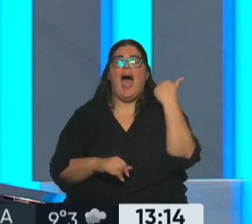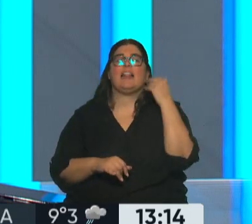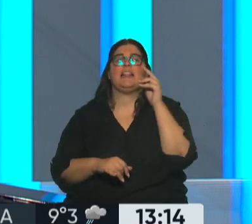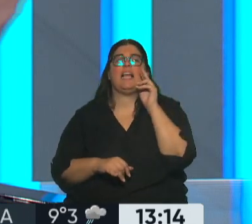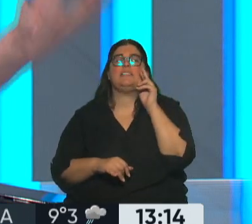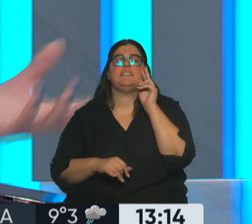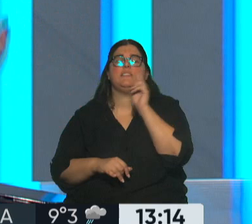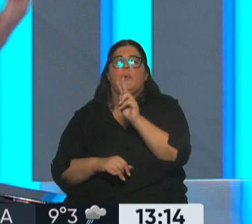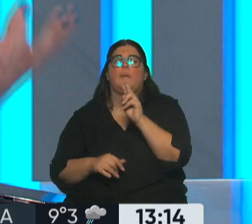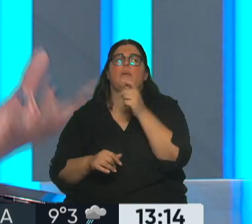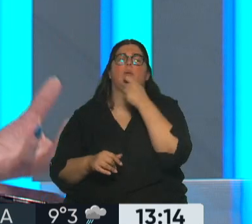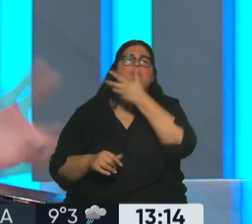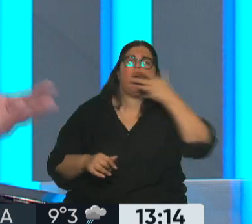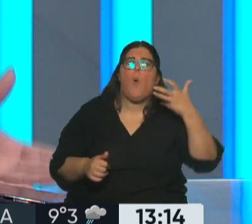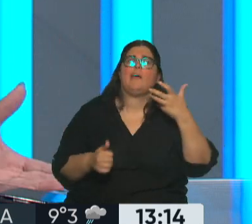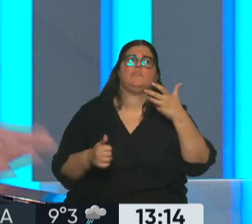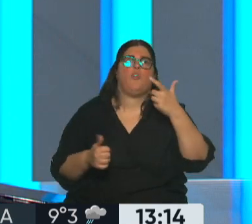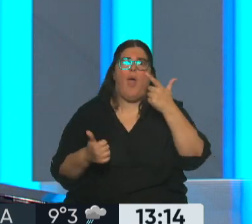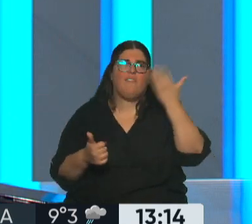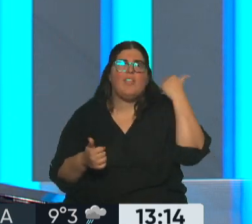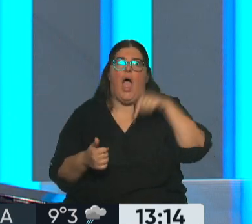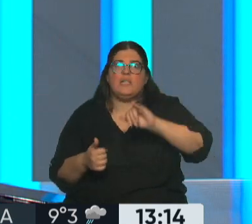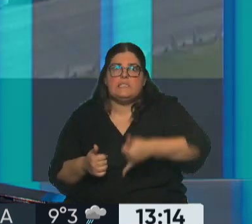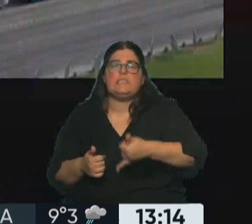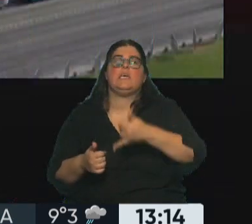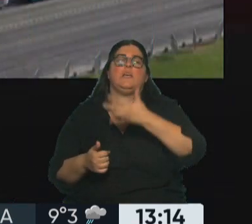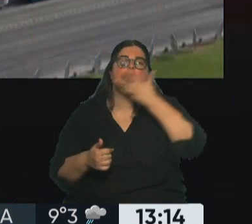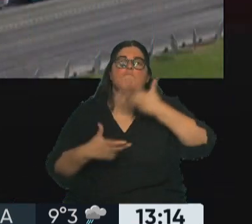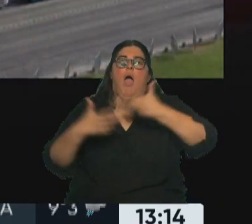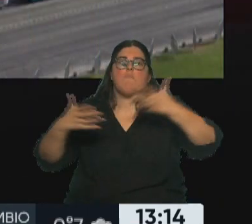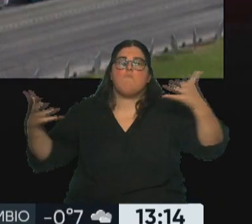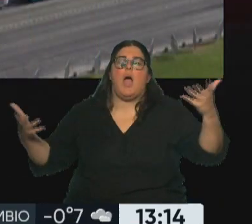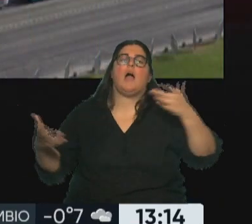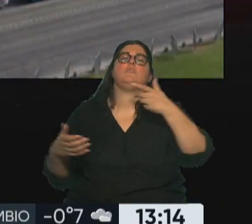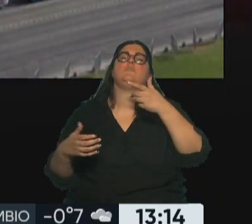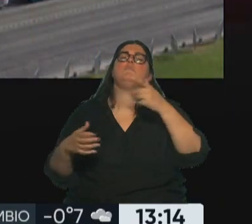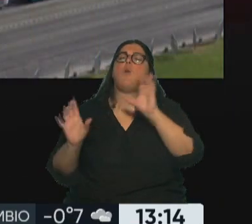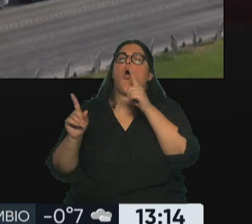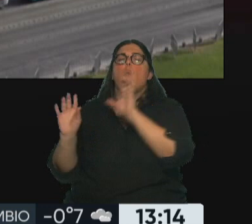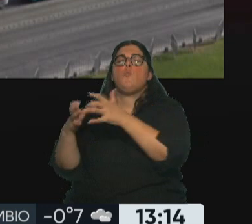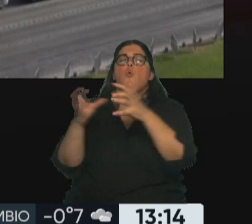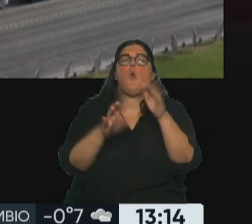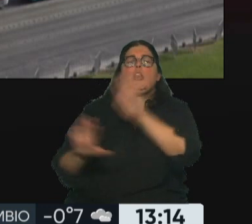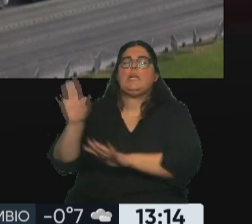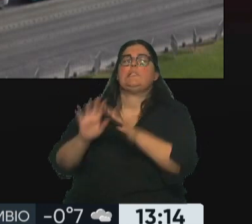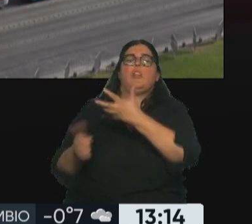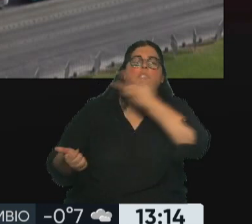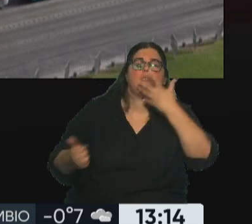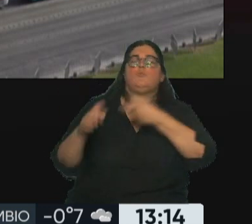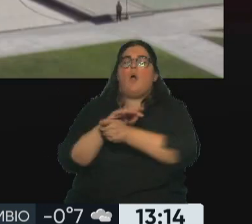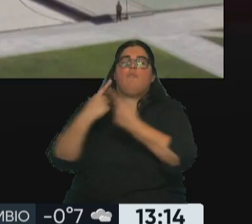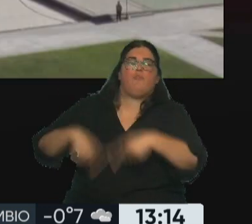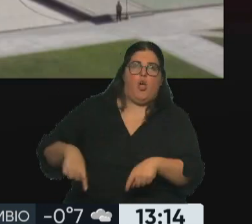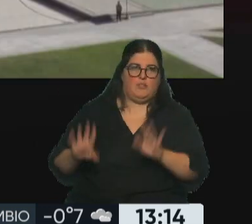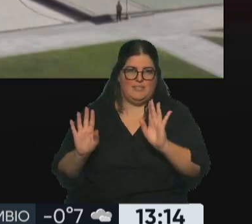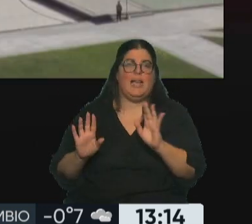daban antes, incluso secuestros y otras formalidades que son más del crimen organizado, que no se veía de esta forma en Chile, y que me parece que